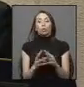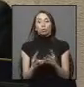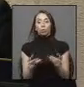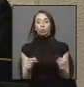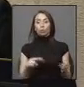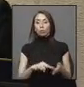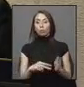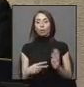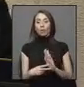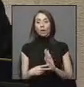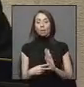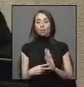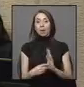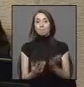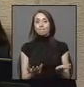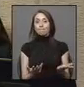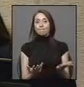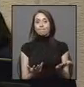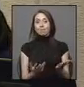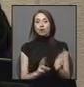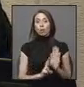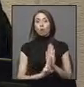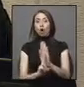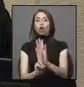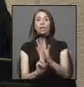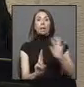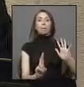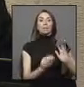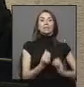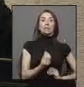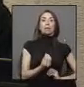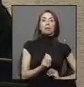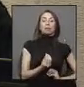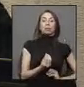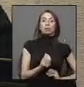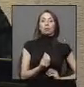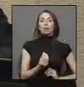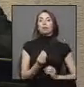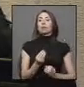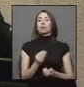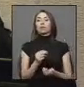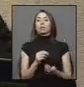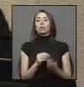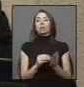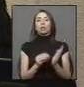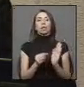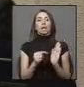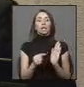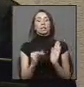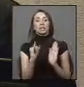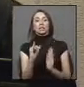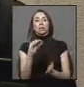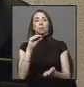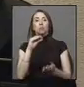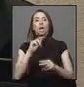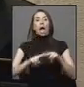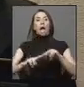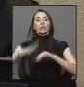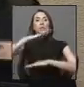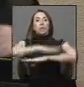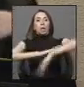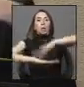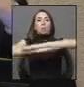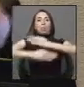problema de representación es poner verdaderas murallas para